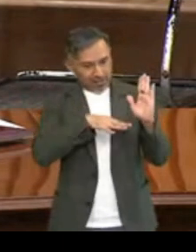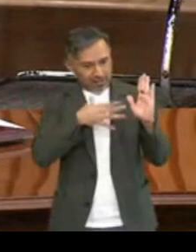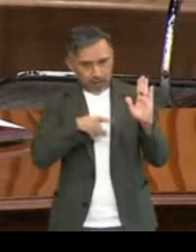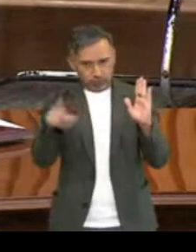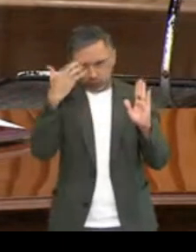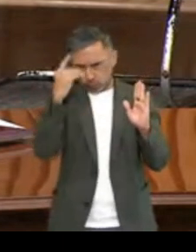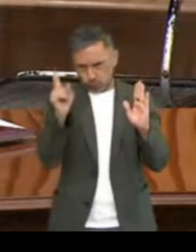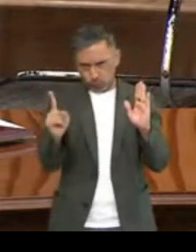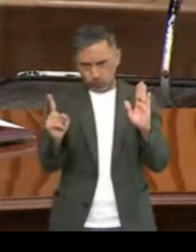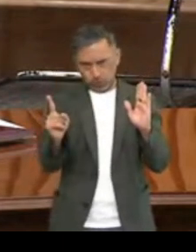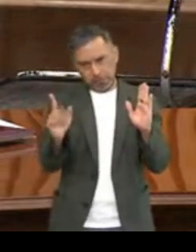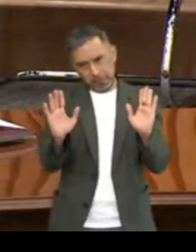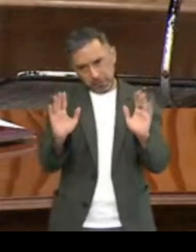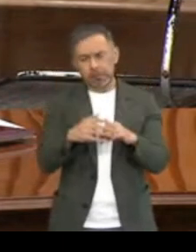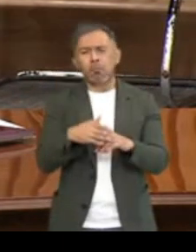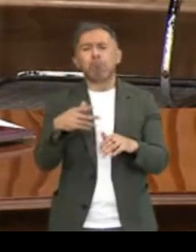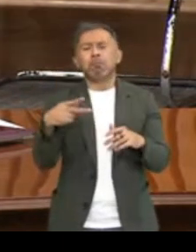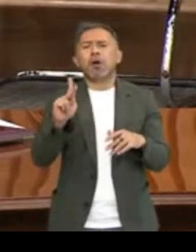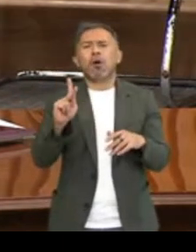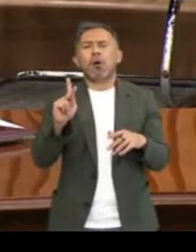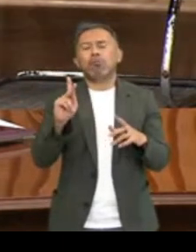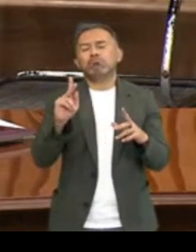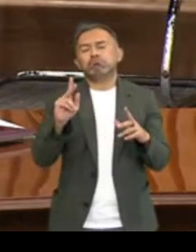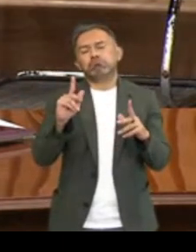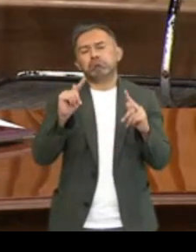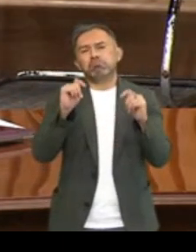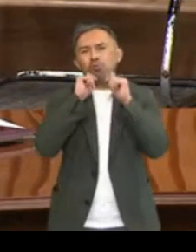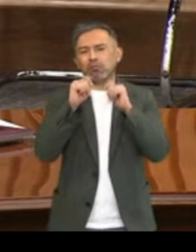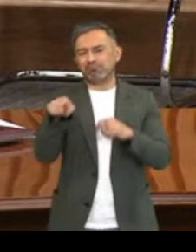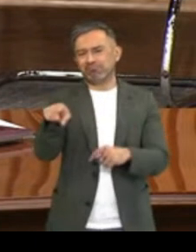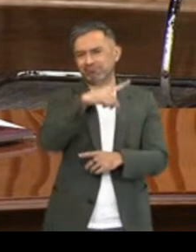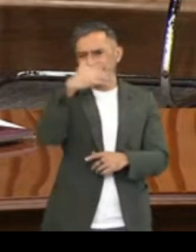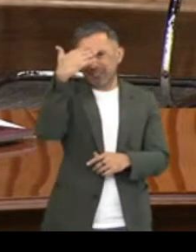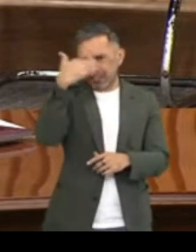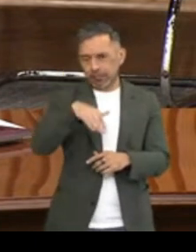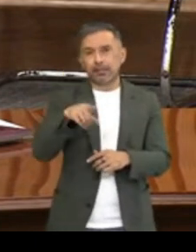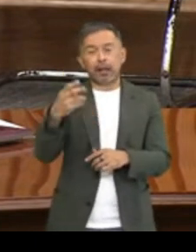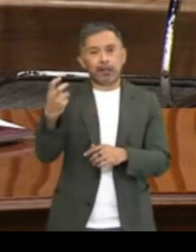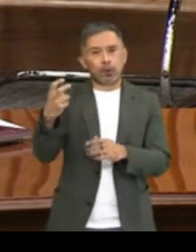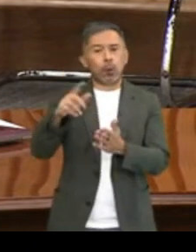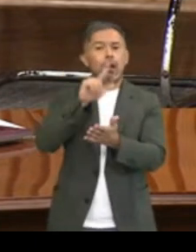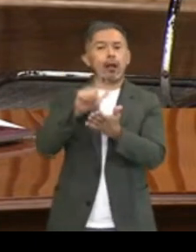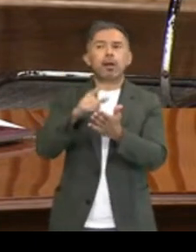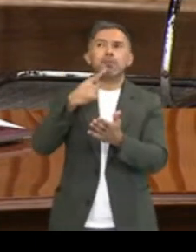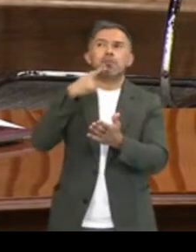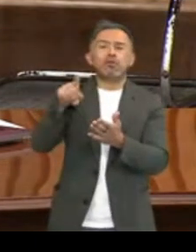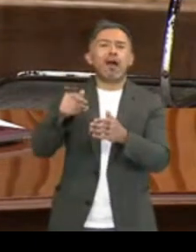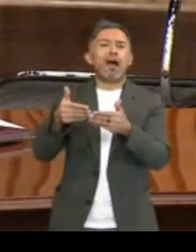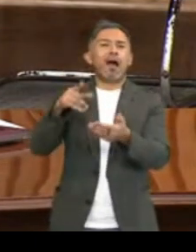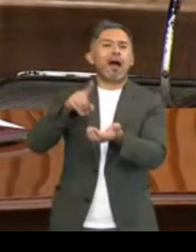este caso. Pero pues ya sabemos que estas estrategias jurídicas muchas veces son platicadas